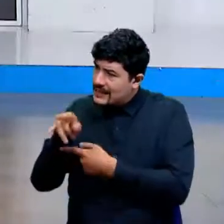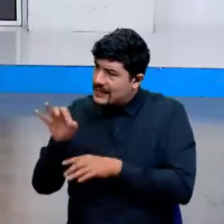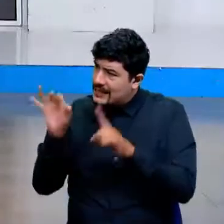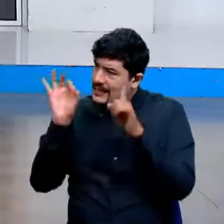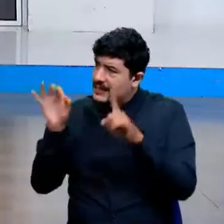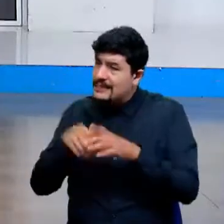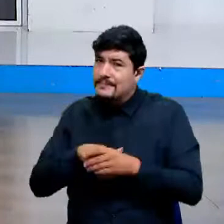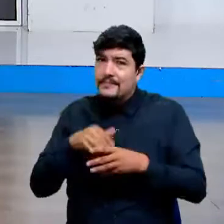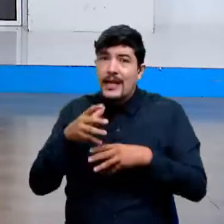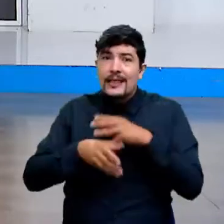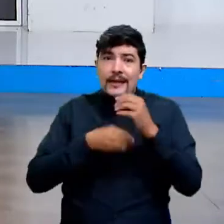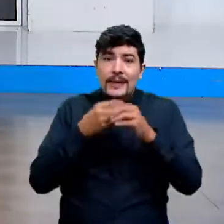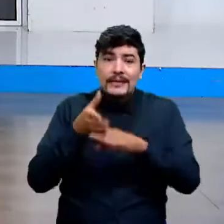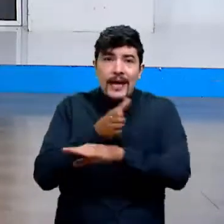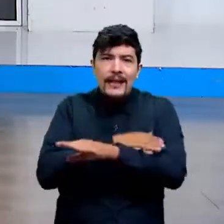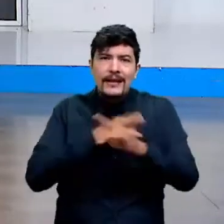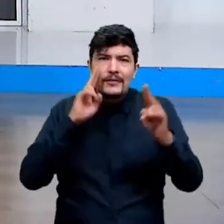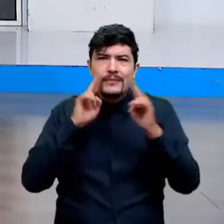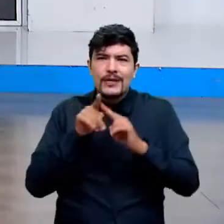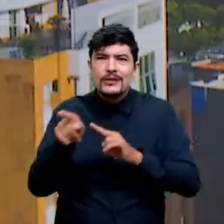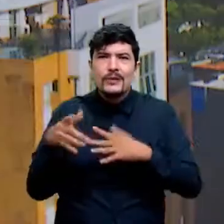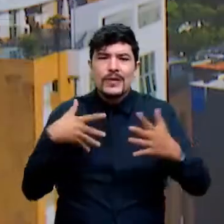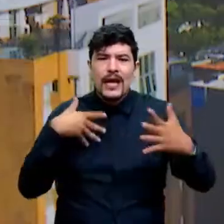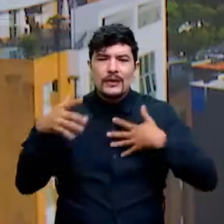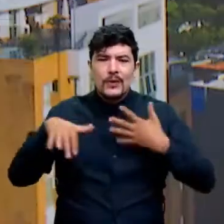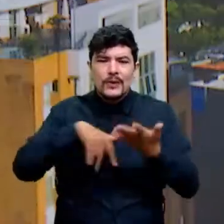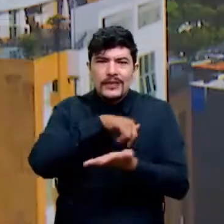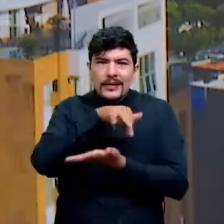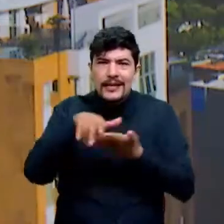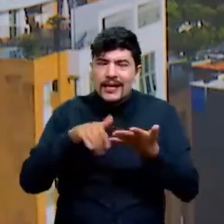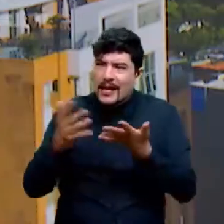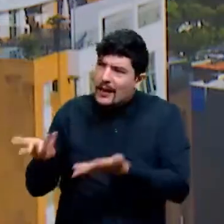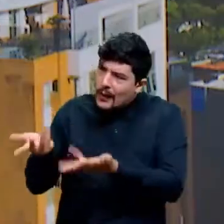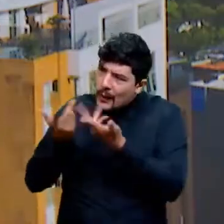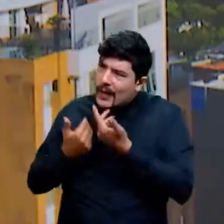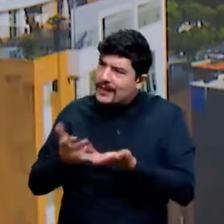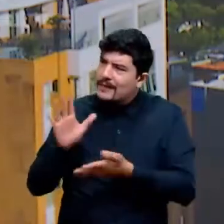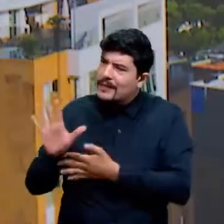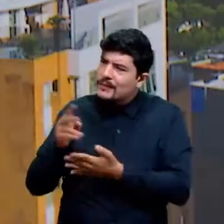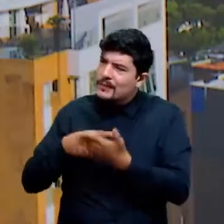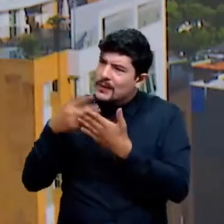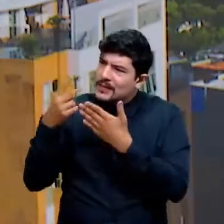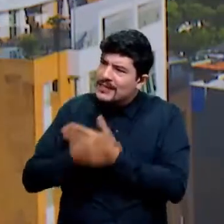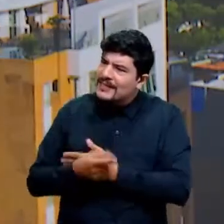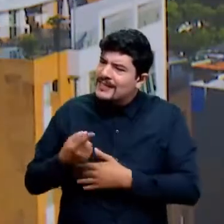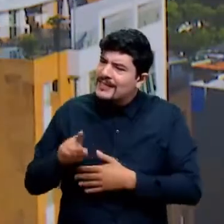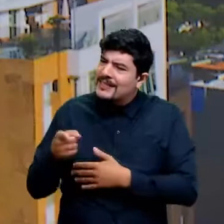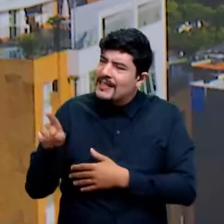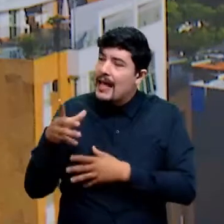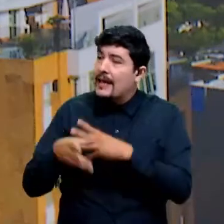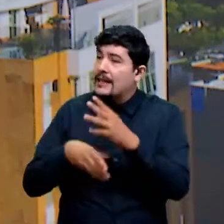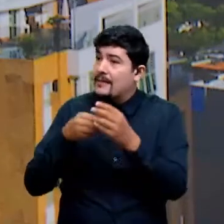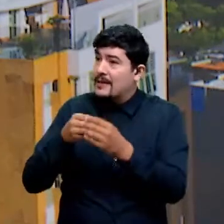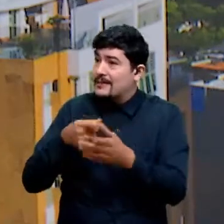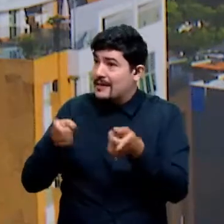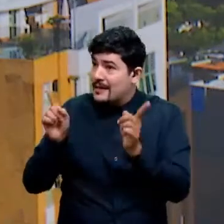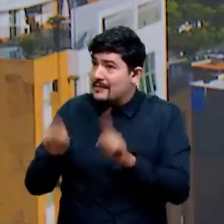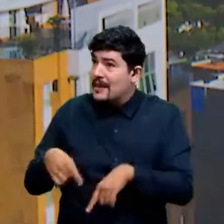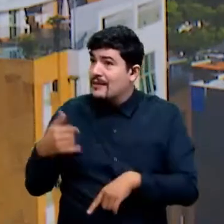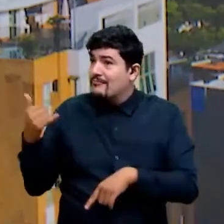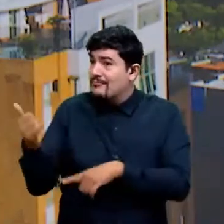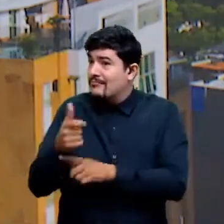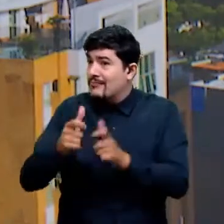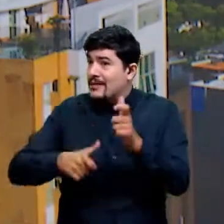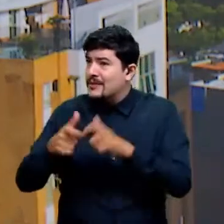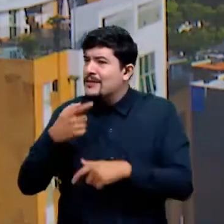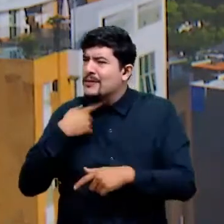y ahorita lo vi en el Teatro Santander. Hablemos un poco de este proyecto y también pues para que los televidentes que les